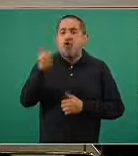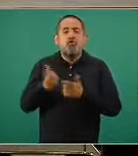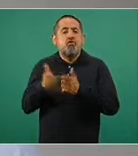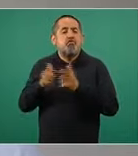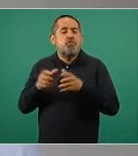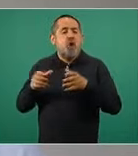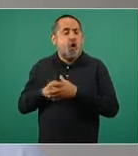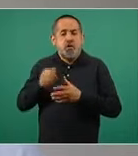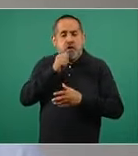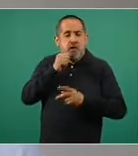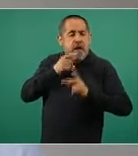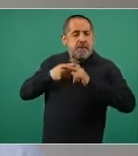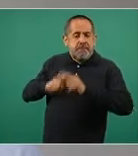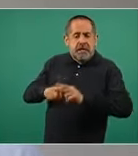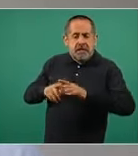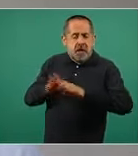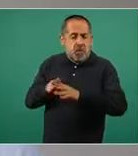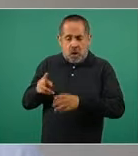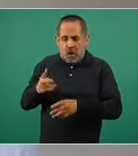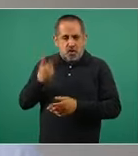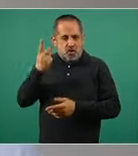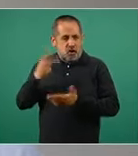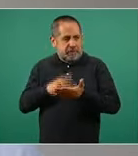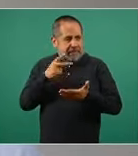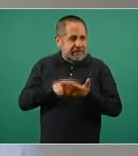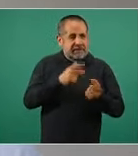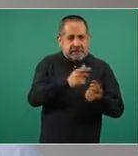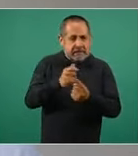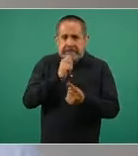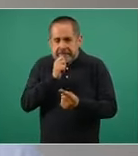han iniciado con la aplicación de la segunda dosis, es por eso que no